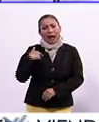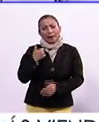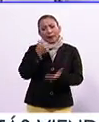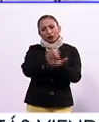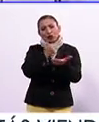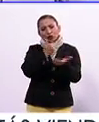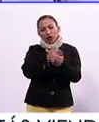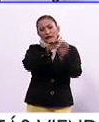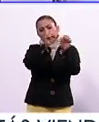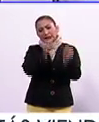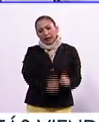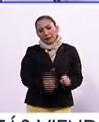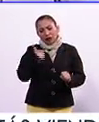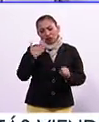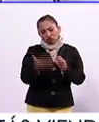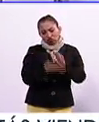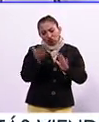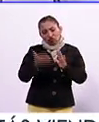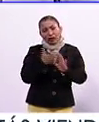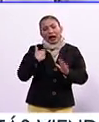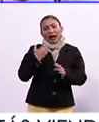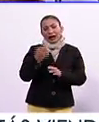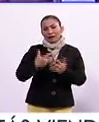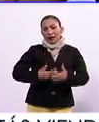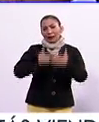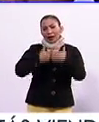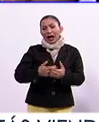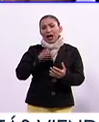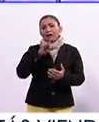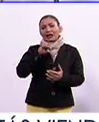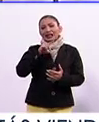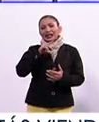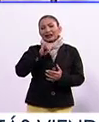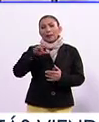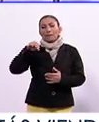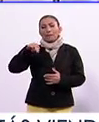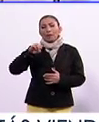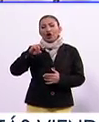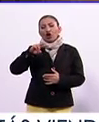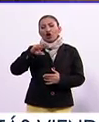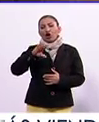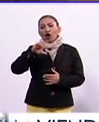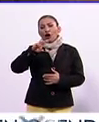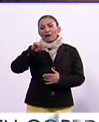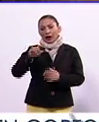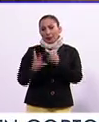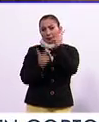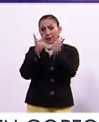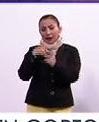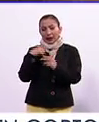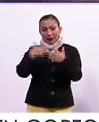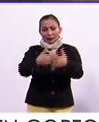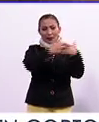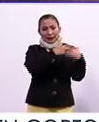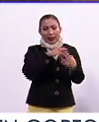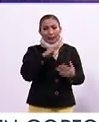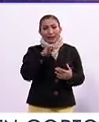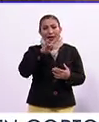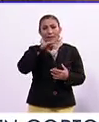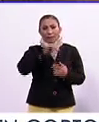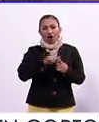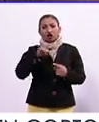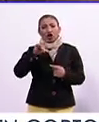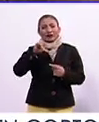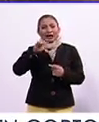Participó en el área de sistemas constructivos en la fábrica de fertilizantes de Monclova y plantas para el Grupo Bimbo, los grupos